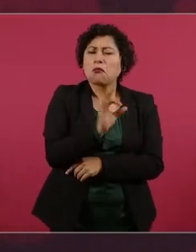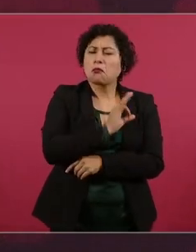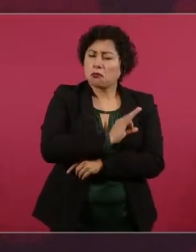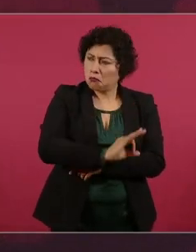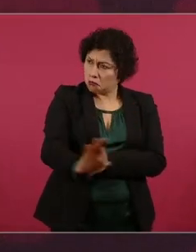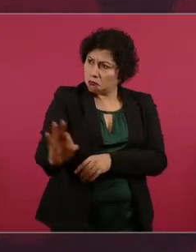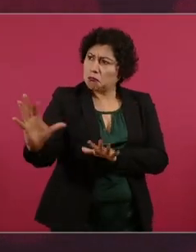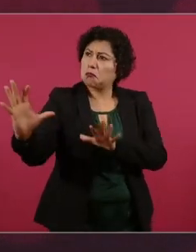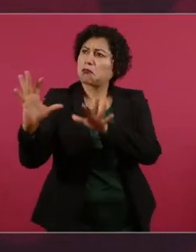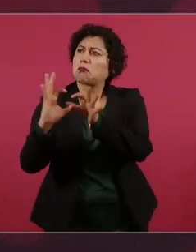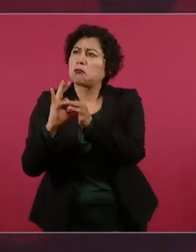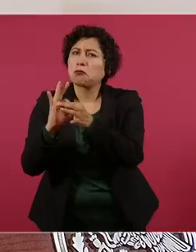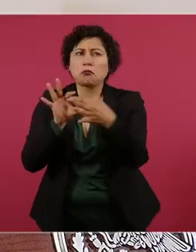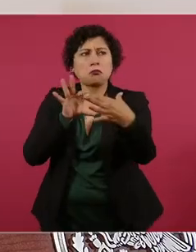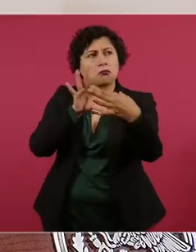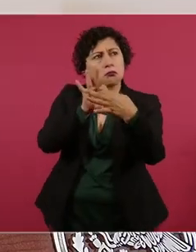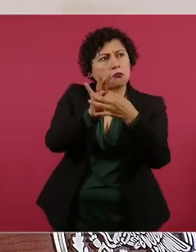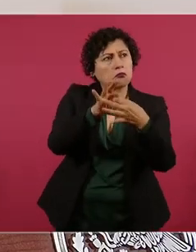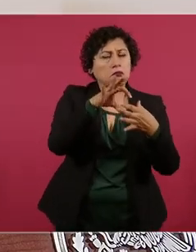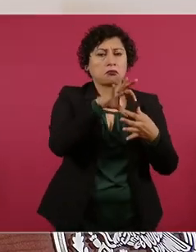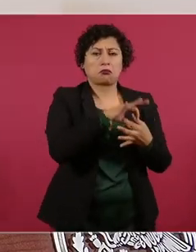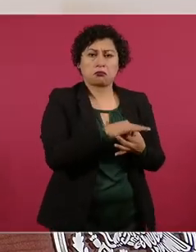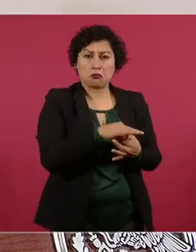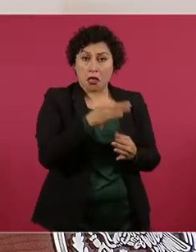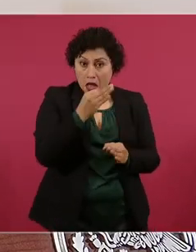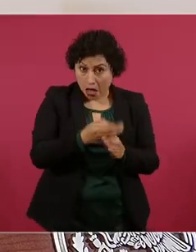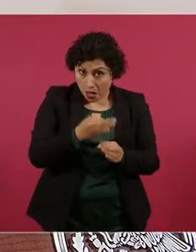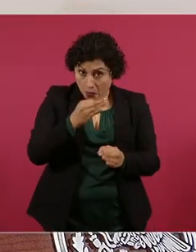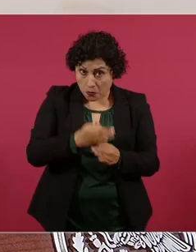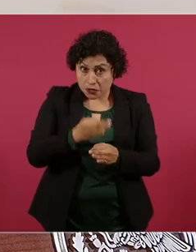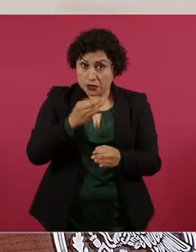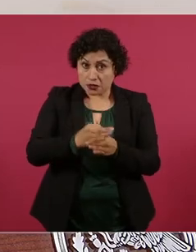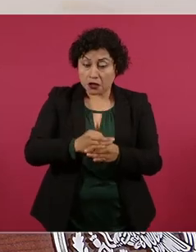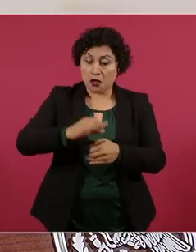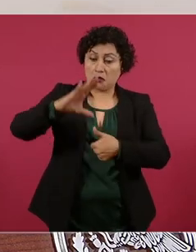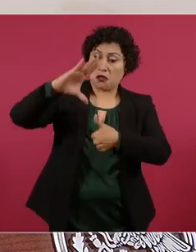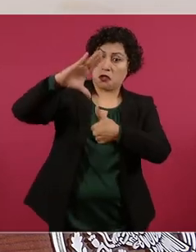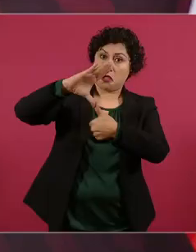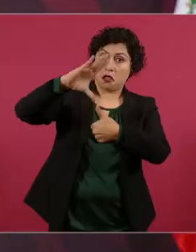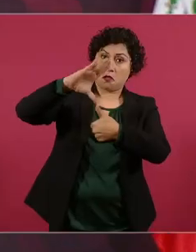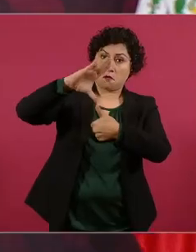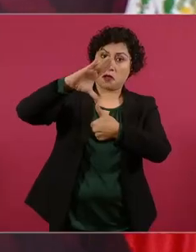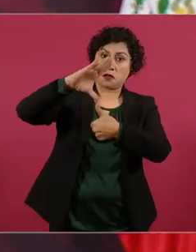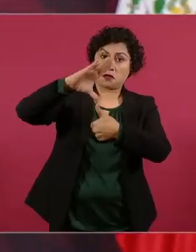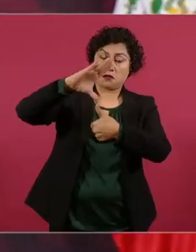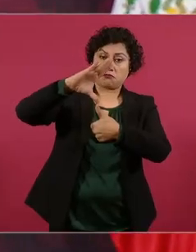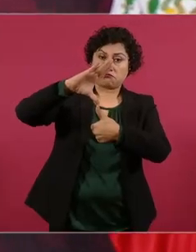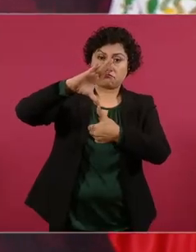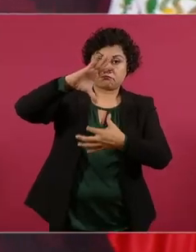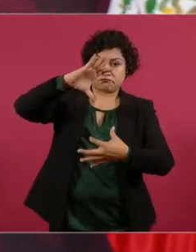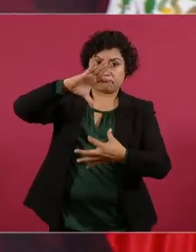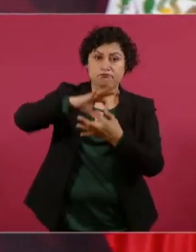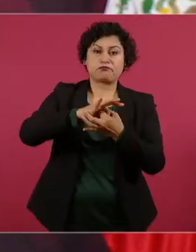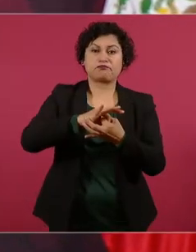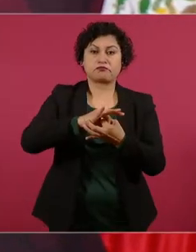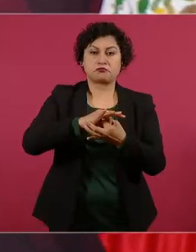como nunca con América del Norte, somos el principal socio comercial de Estados Unidos.